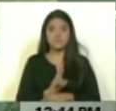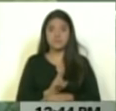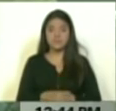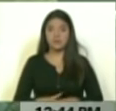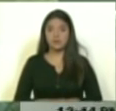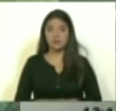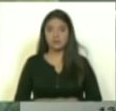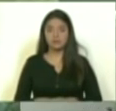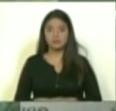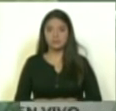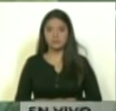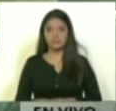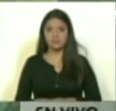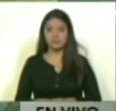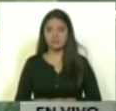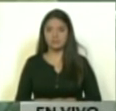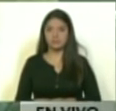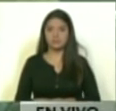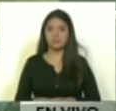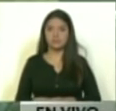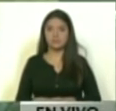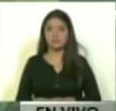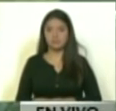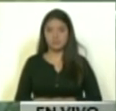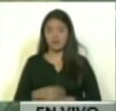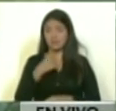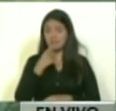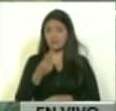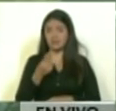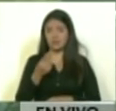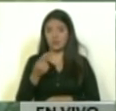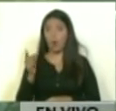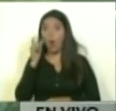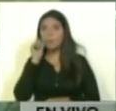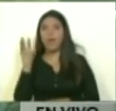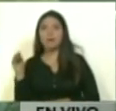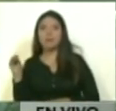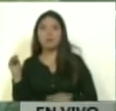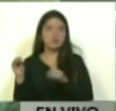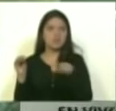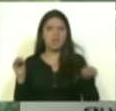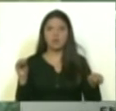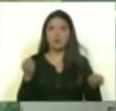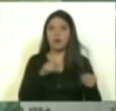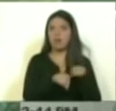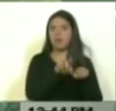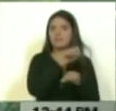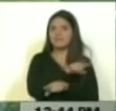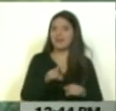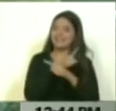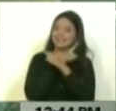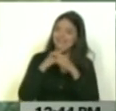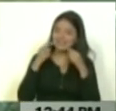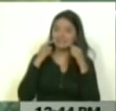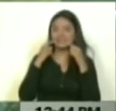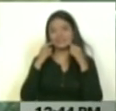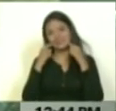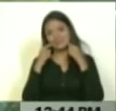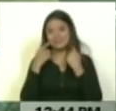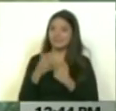estaba saliendo la notificación falsa del JP Morgan y ya estaban ellos sonrientes,